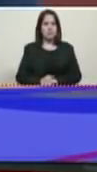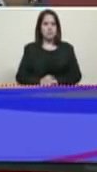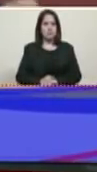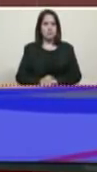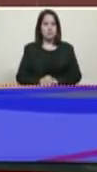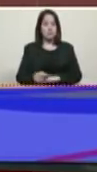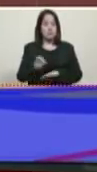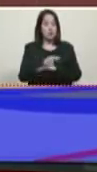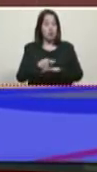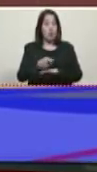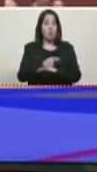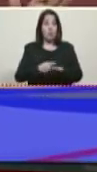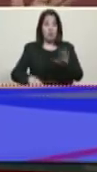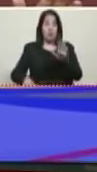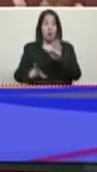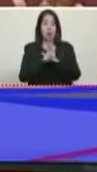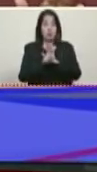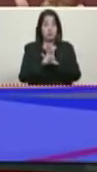legítimo